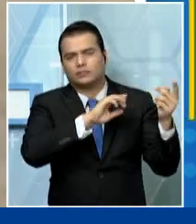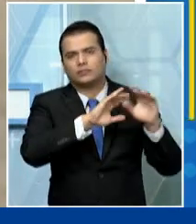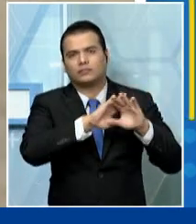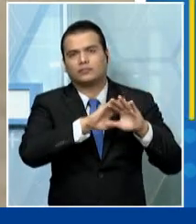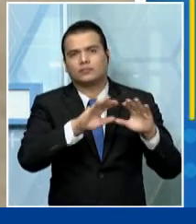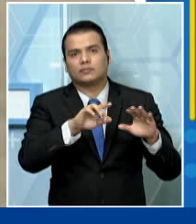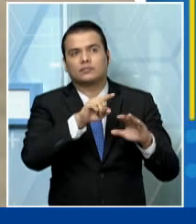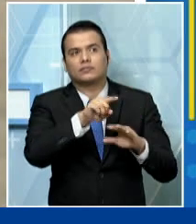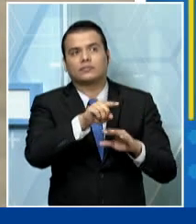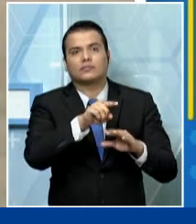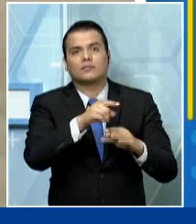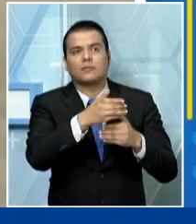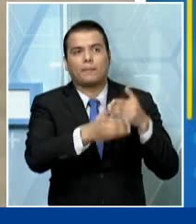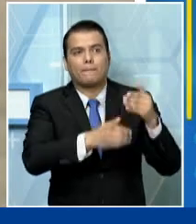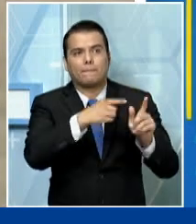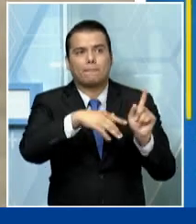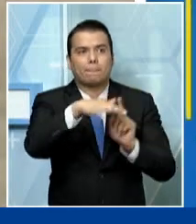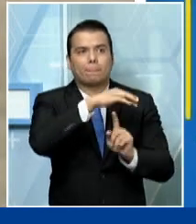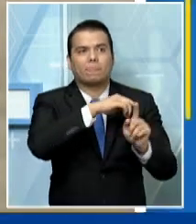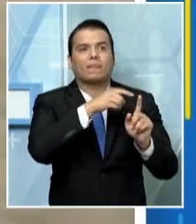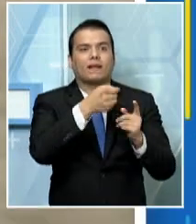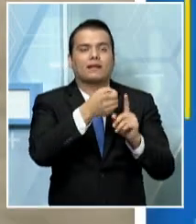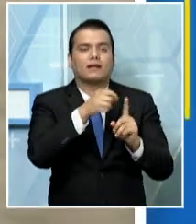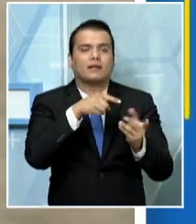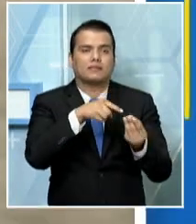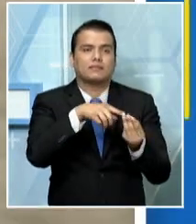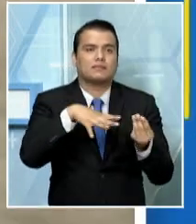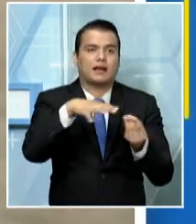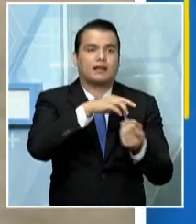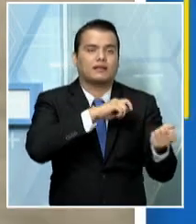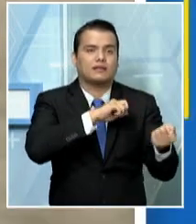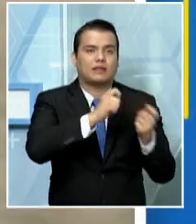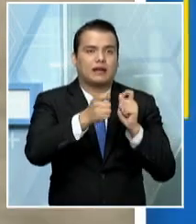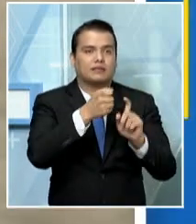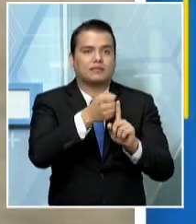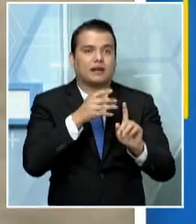verdes en el ambiente. Y tercero, pues nos deja y nos vuelve un precedente a nivel nacional.